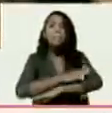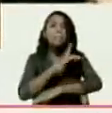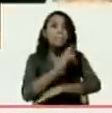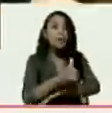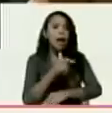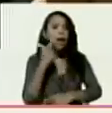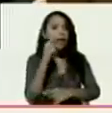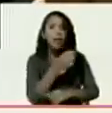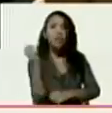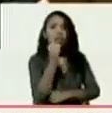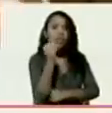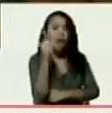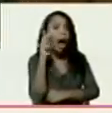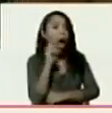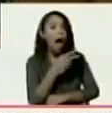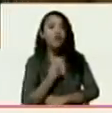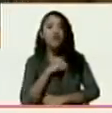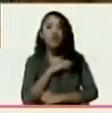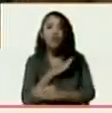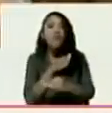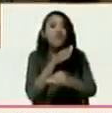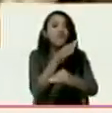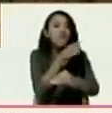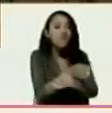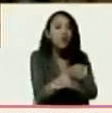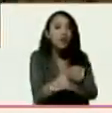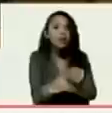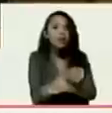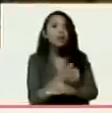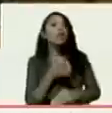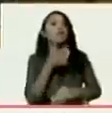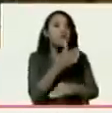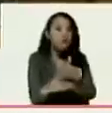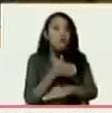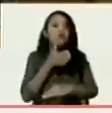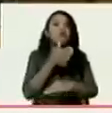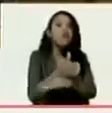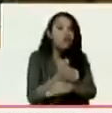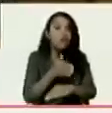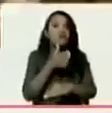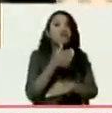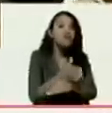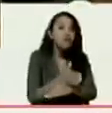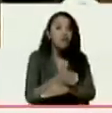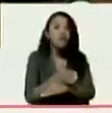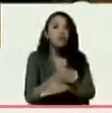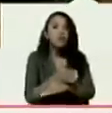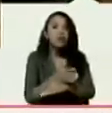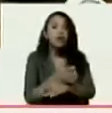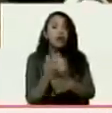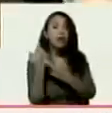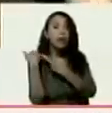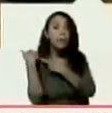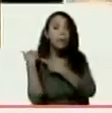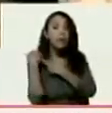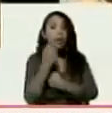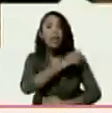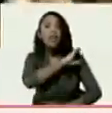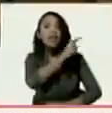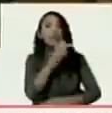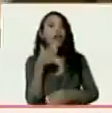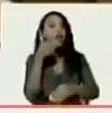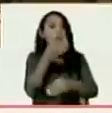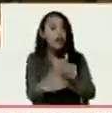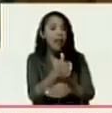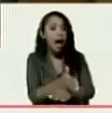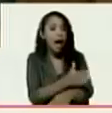Hace 3 años, ¿verdad? Fuimos, 2 años, y hemos ido constantemente. Pero les corresponde a la directiva ir ante el